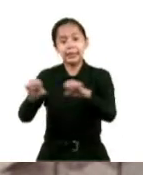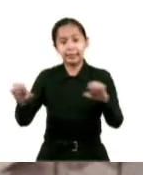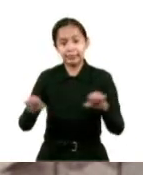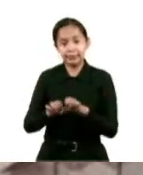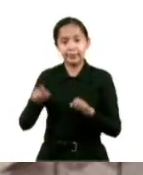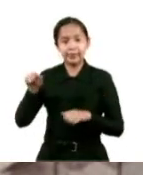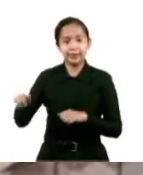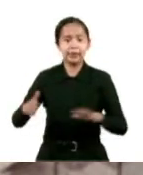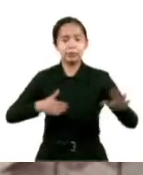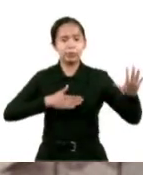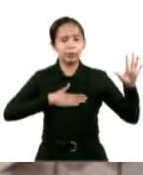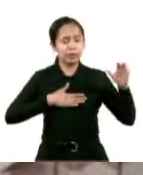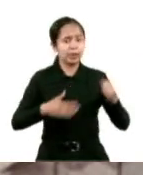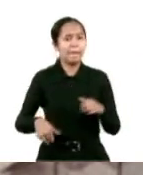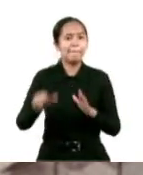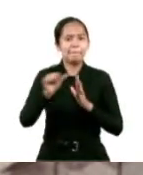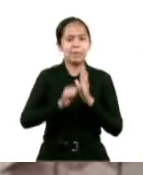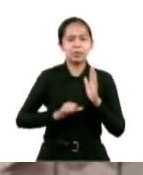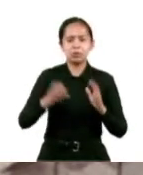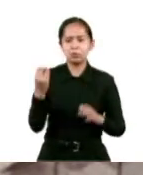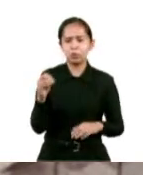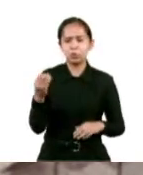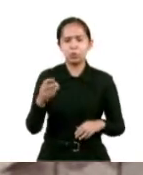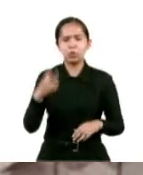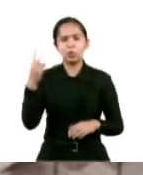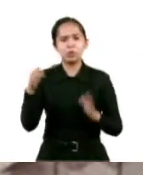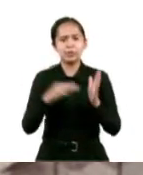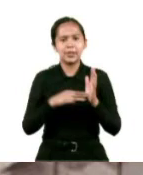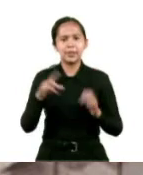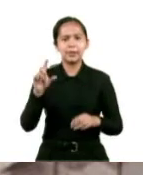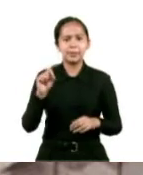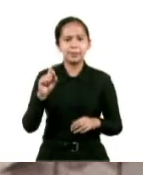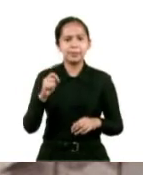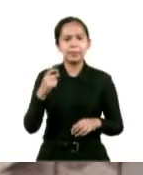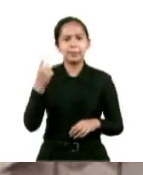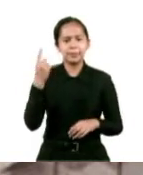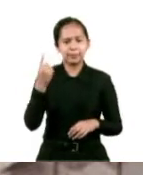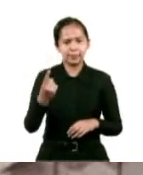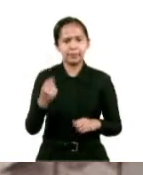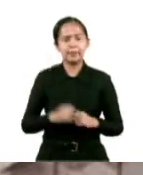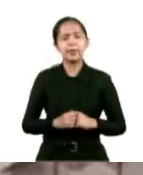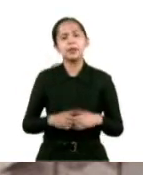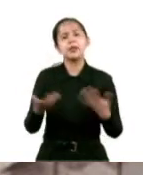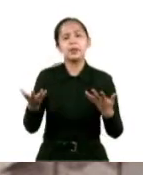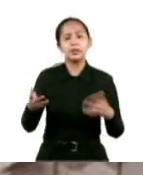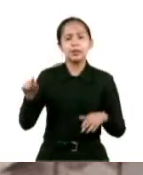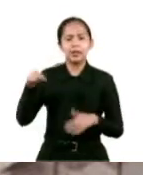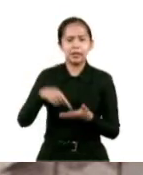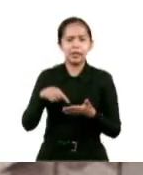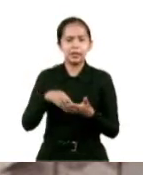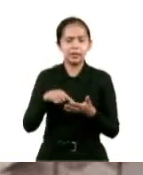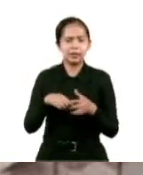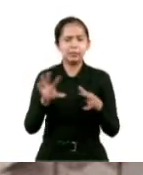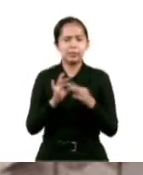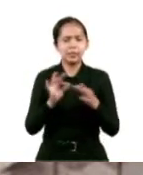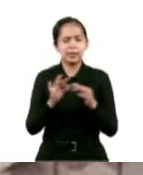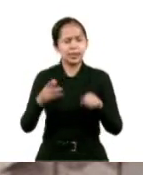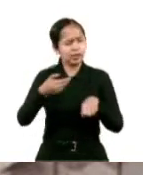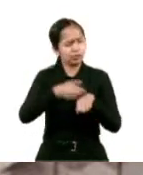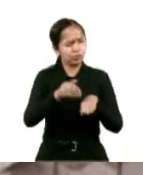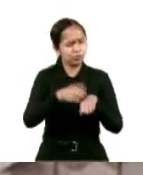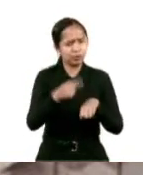a entregar en octubre del 2021 el reporte único de resultados de análisis causa-raíz, fase